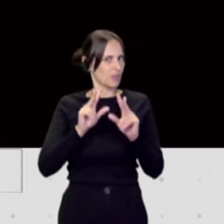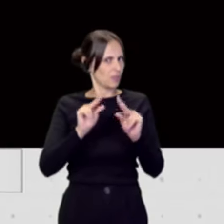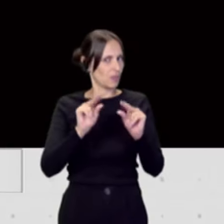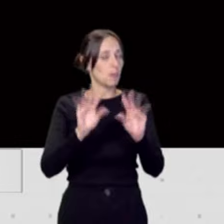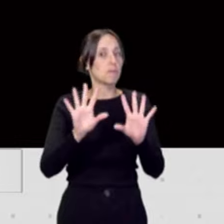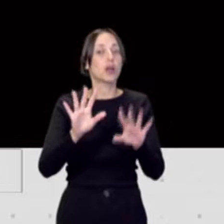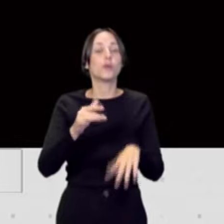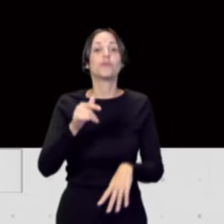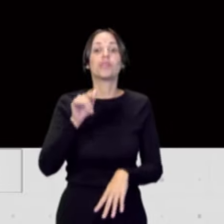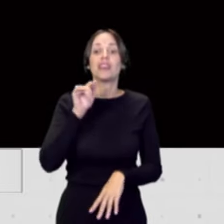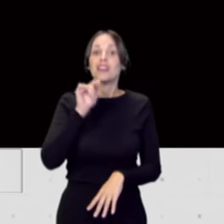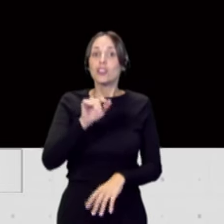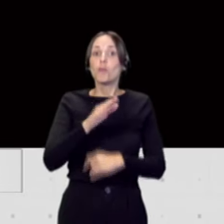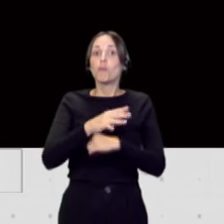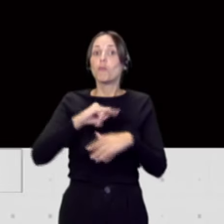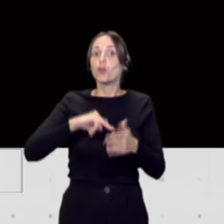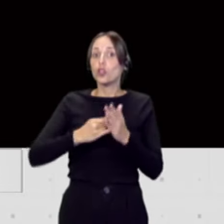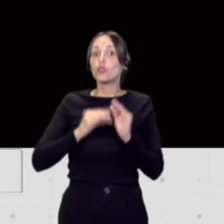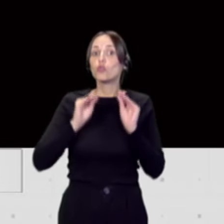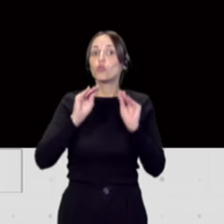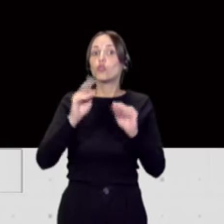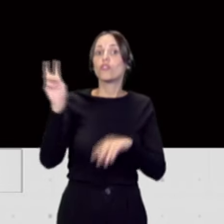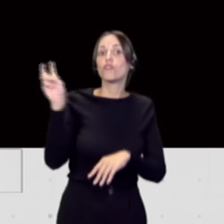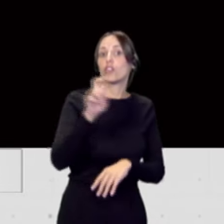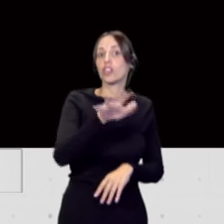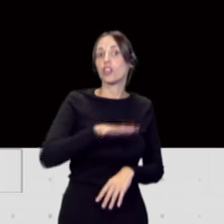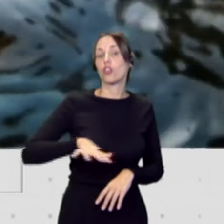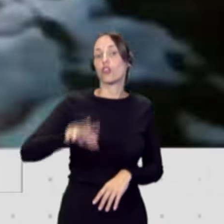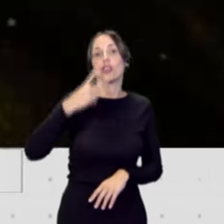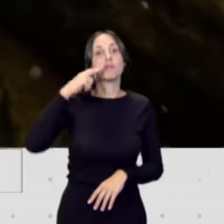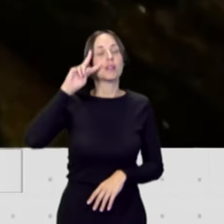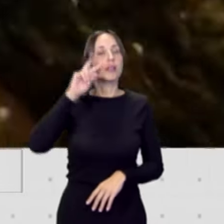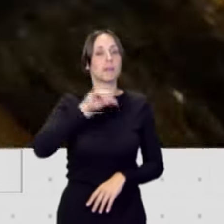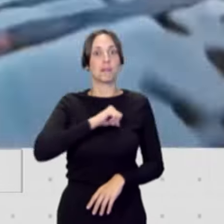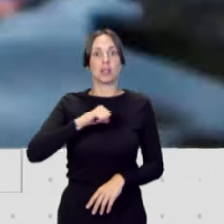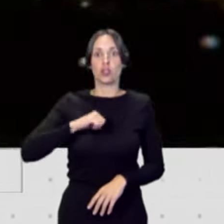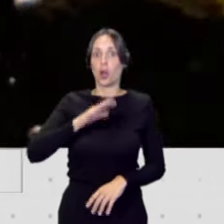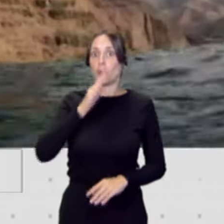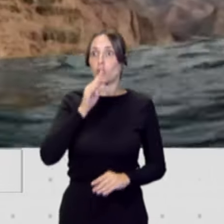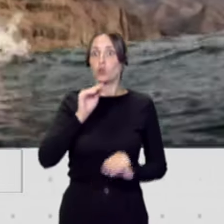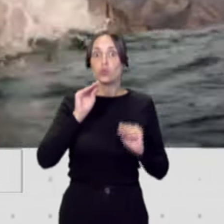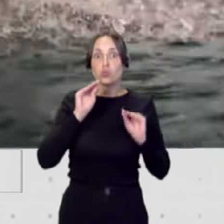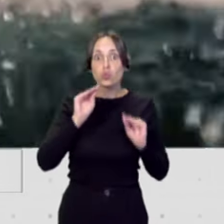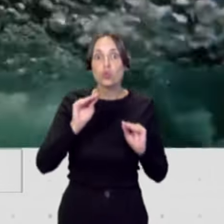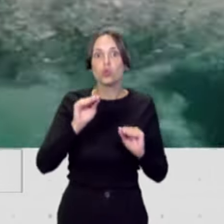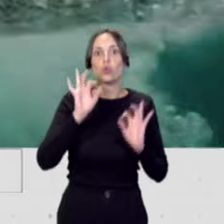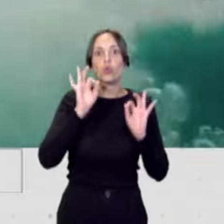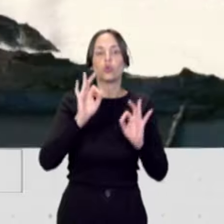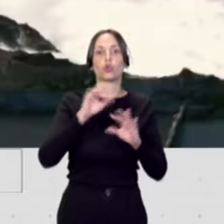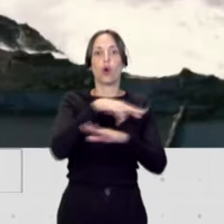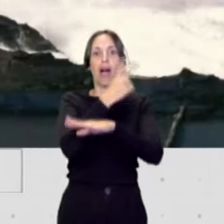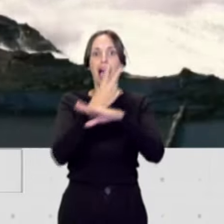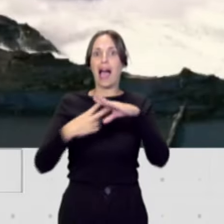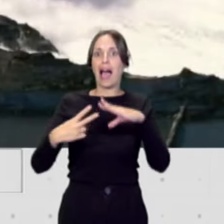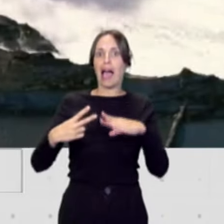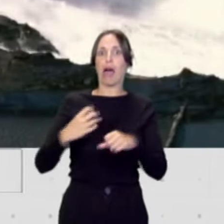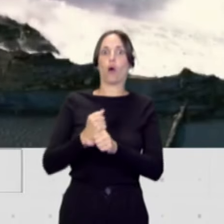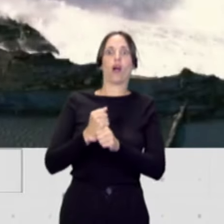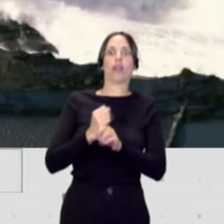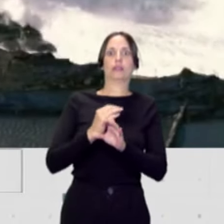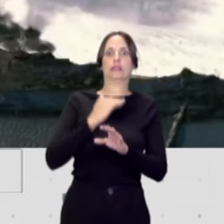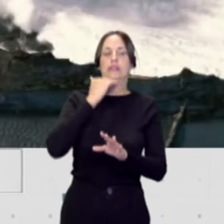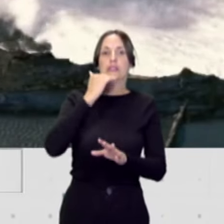personal, que ya has contado en alguna ocasión, porque al sufrir sí. Tú mismo un ahogamiento, pues te has empeñado en que esto no le pase,